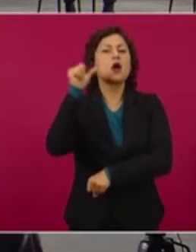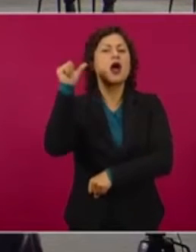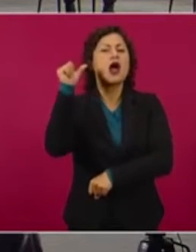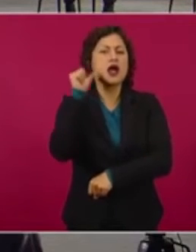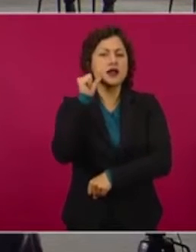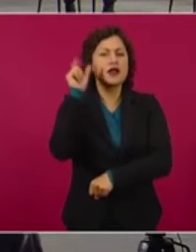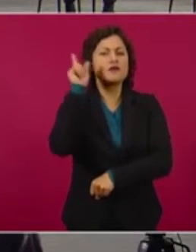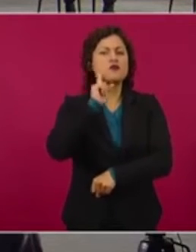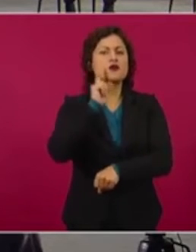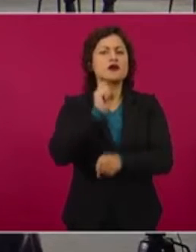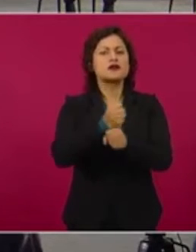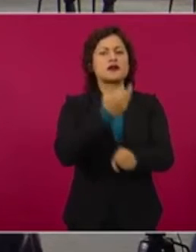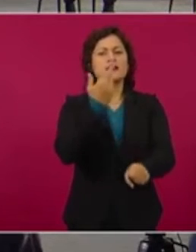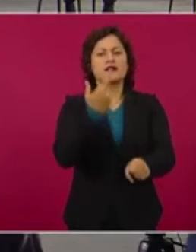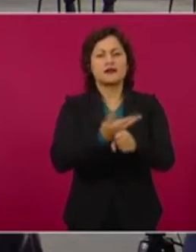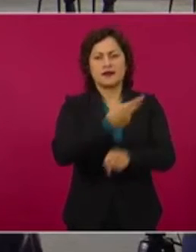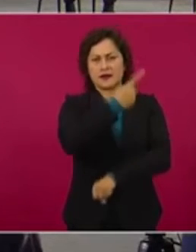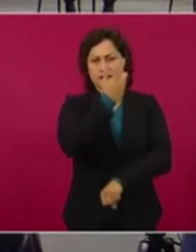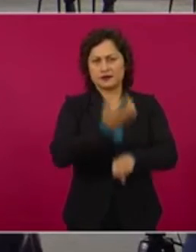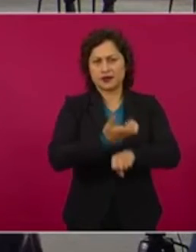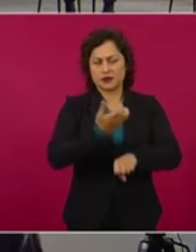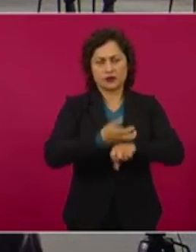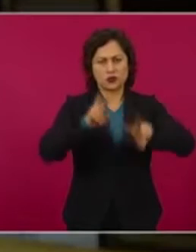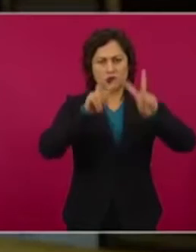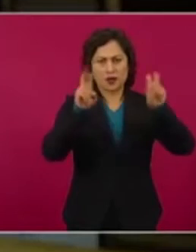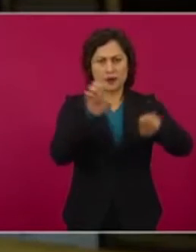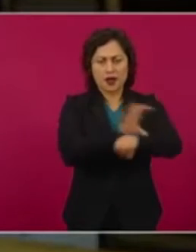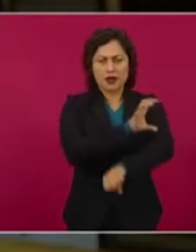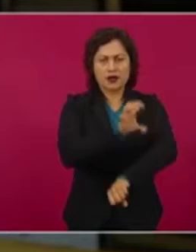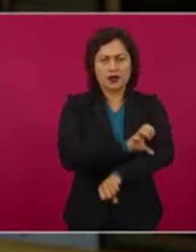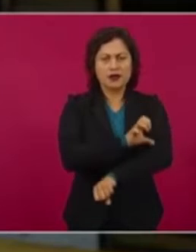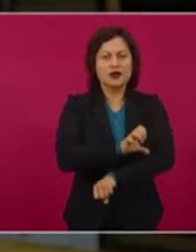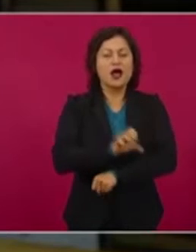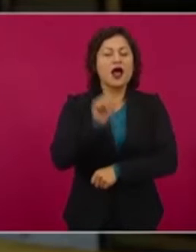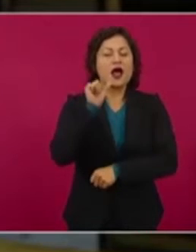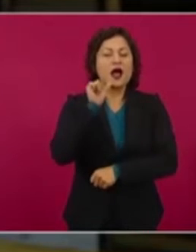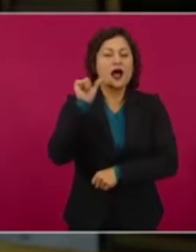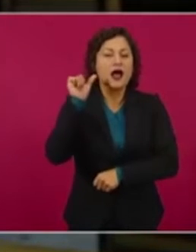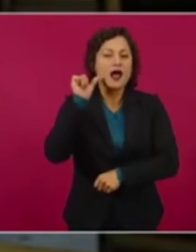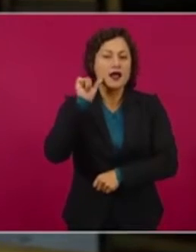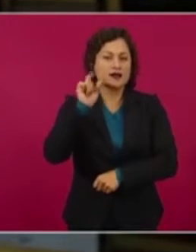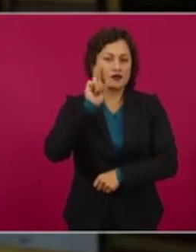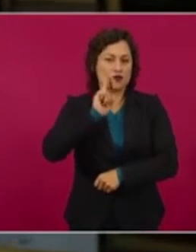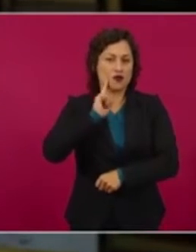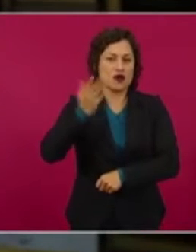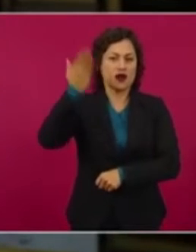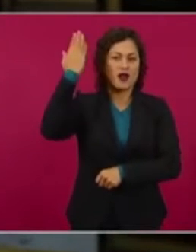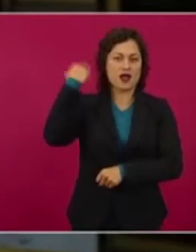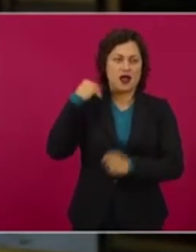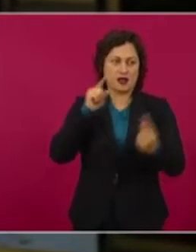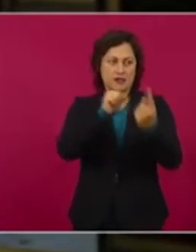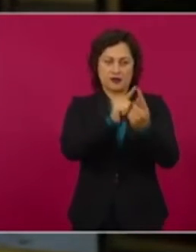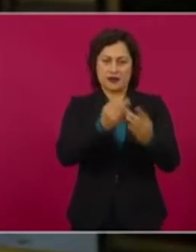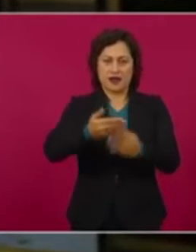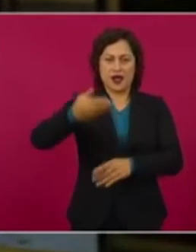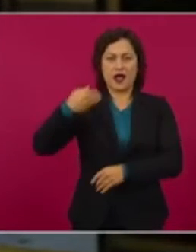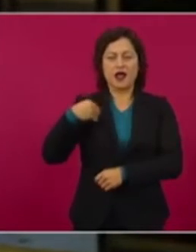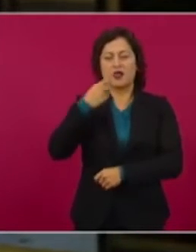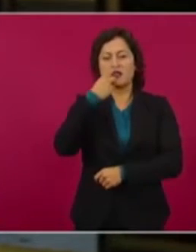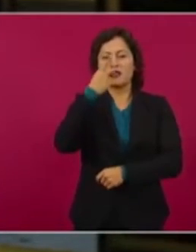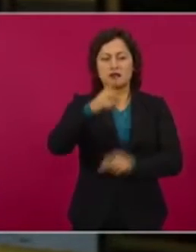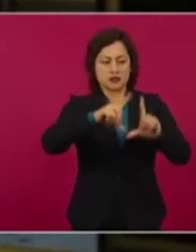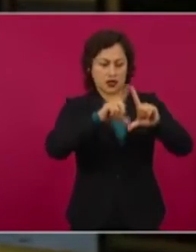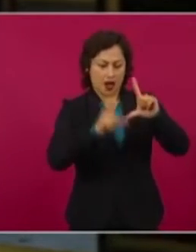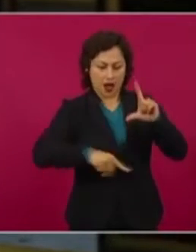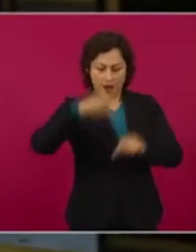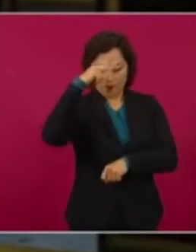Estados Unidos, ella antes de encontrarse con usted decía que México tiene una gran cantidad de recursos limpios para energía